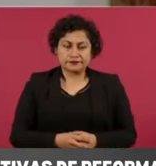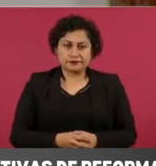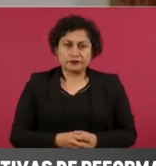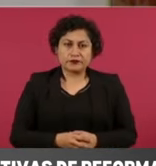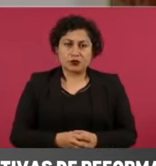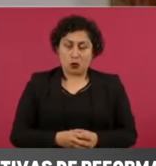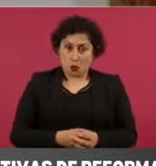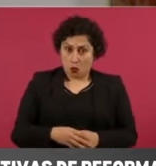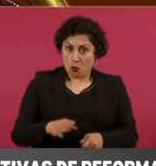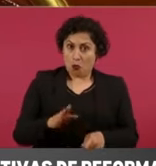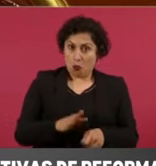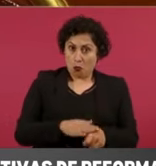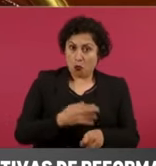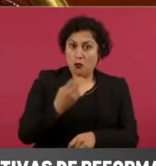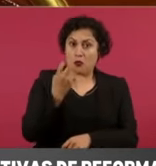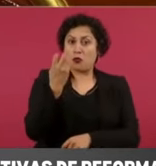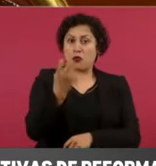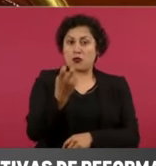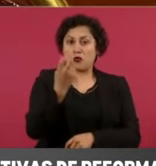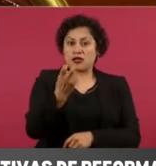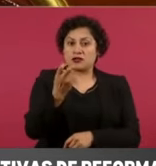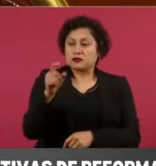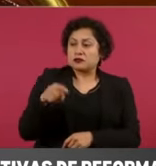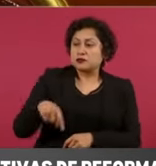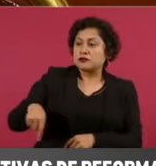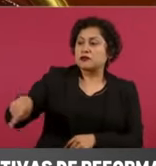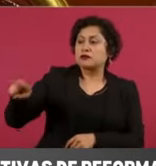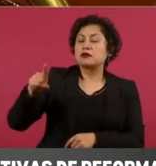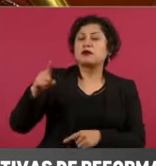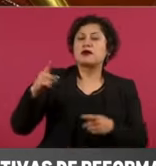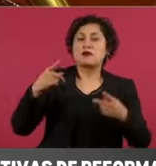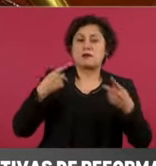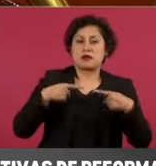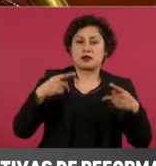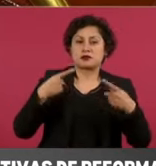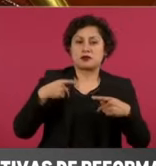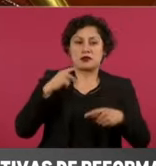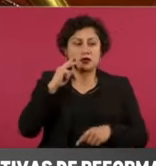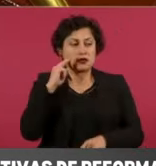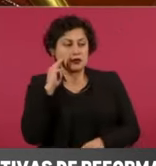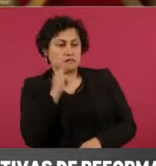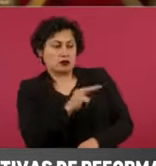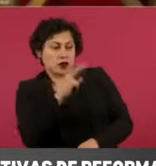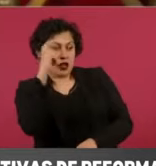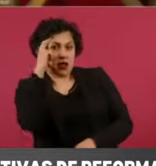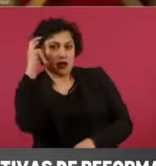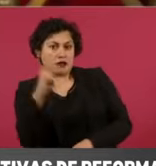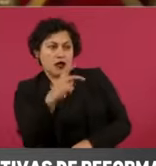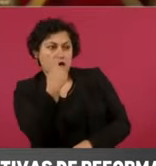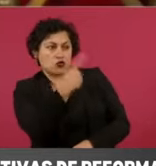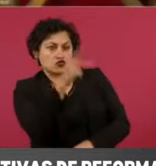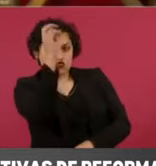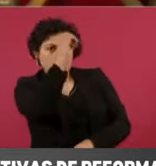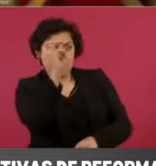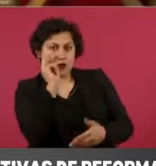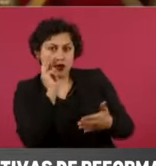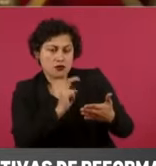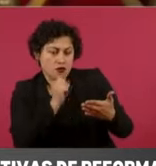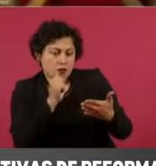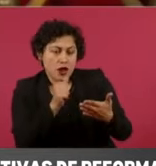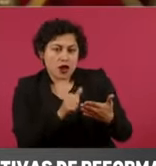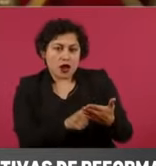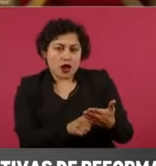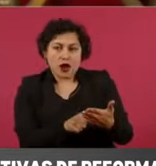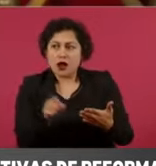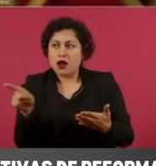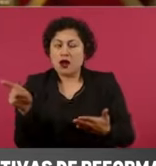oligarcas realistas no solo lo asesinaron, sino que le cortaron la cabeza y